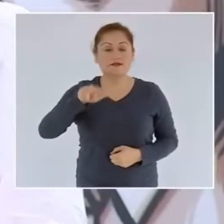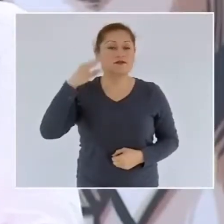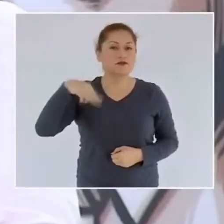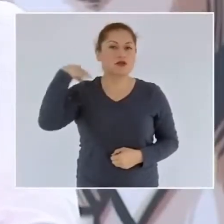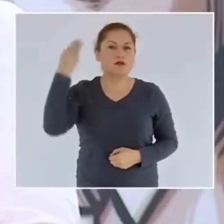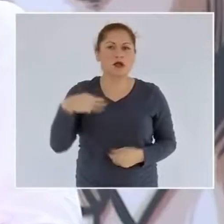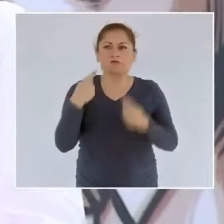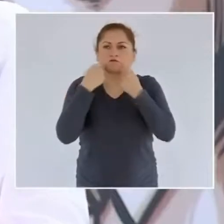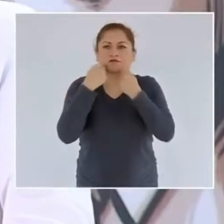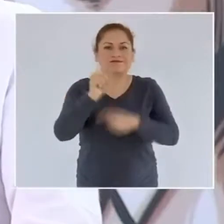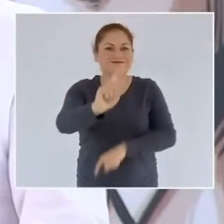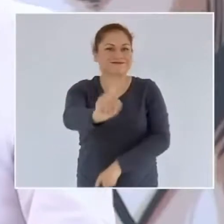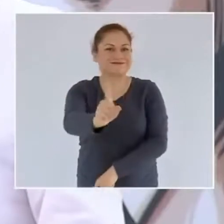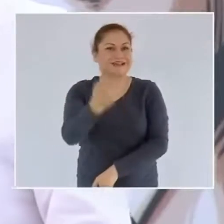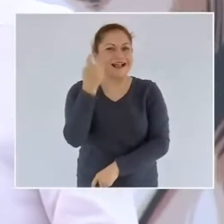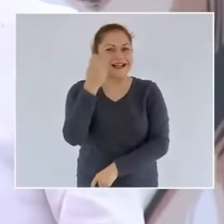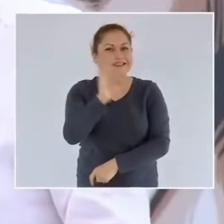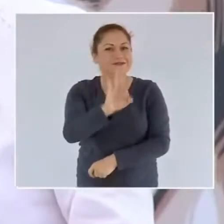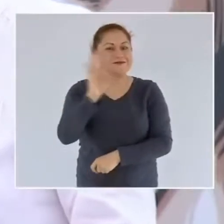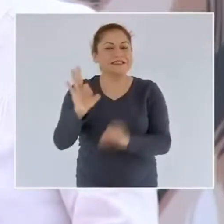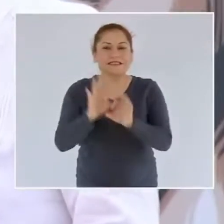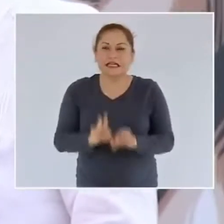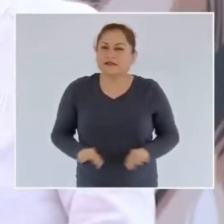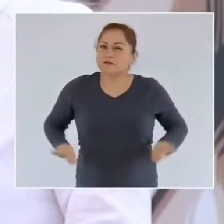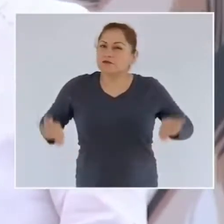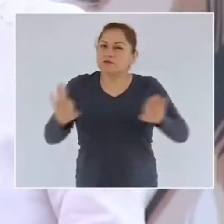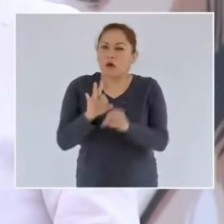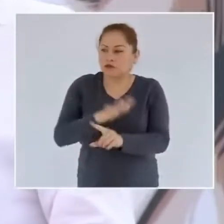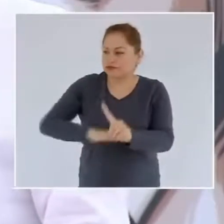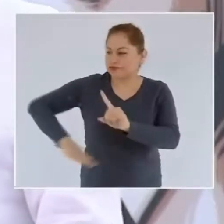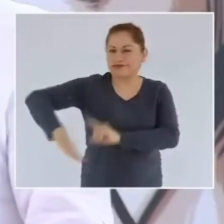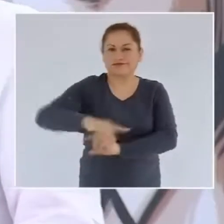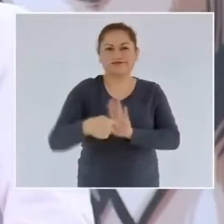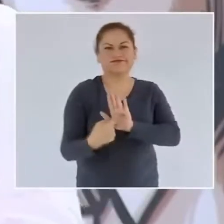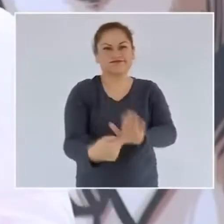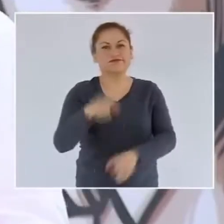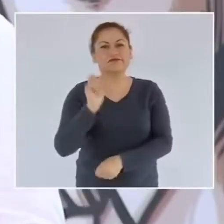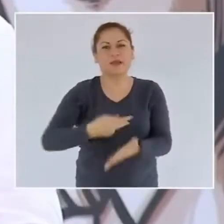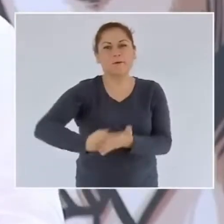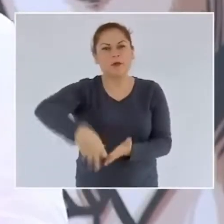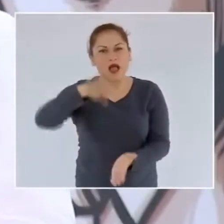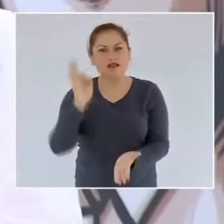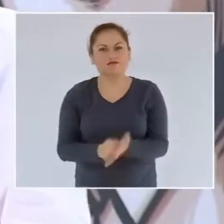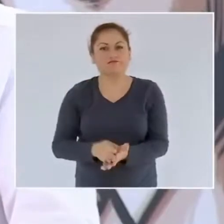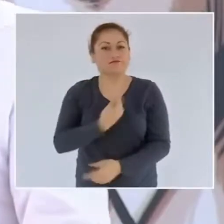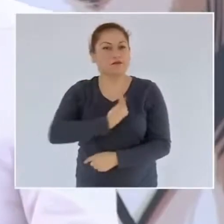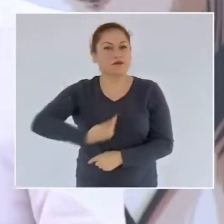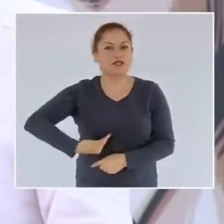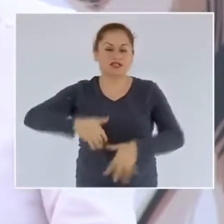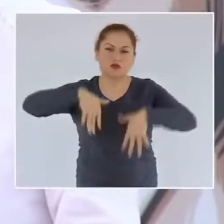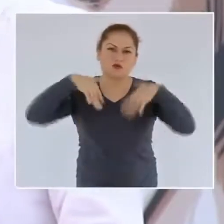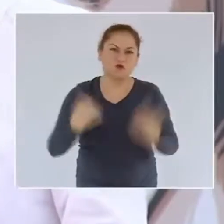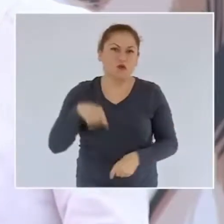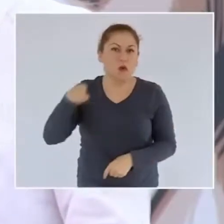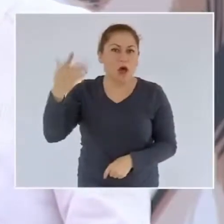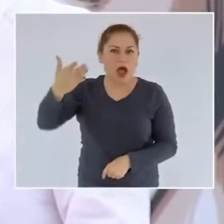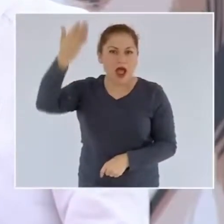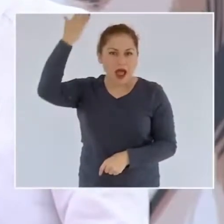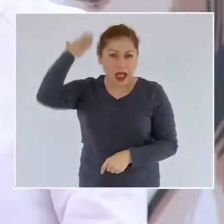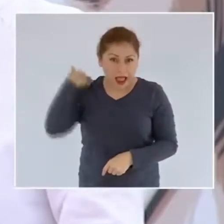cualquiera, es un sinónimo de valentía, no solamente de un presidente heroico que en su época desafió a